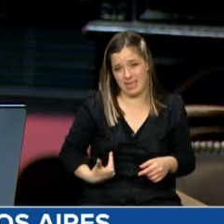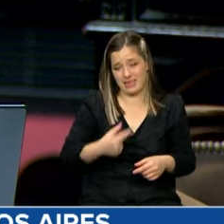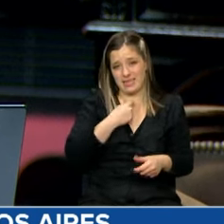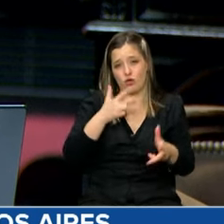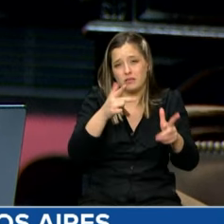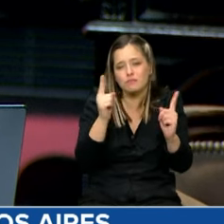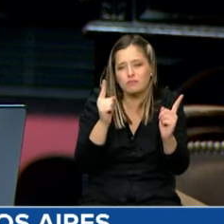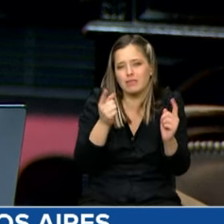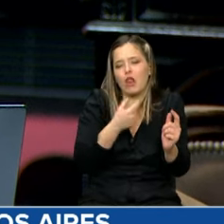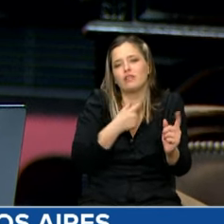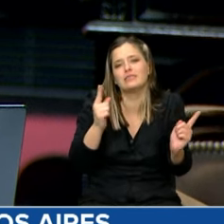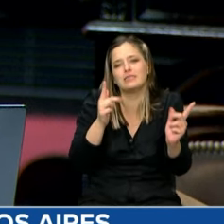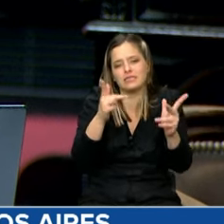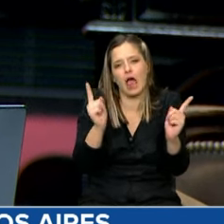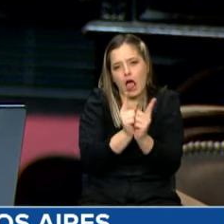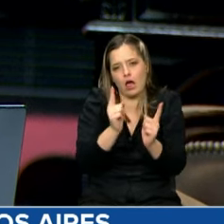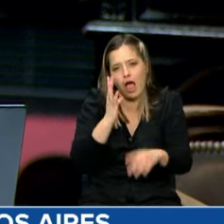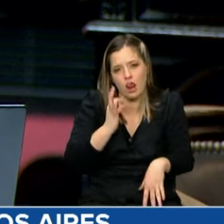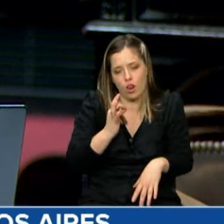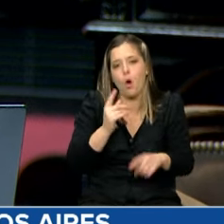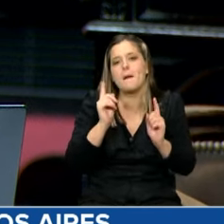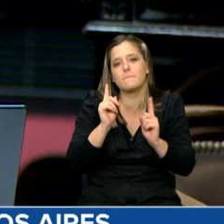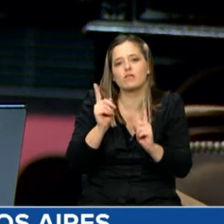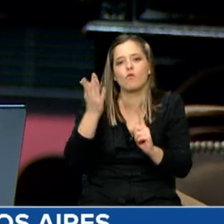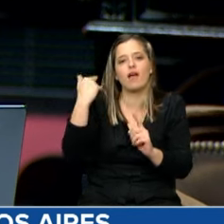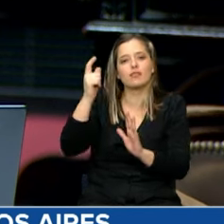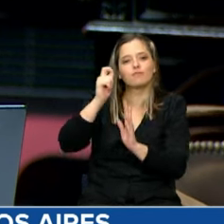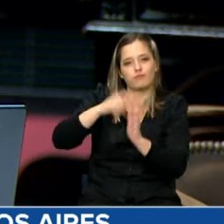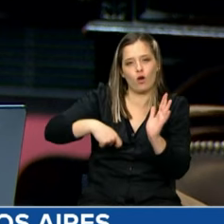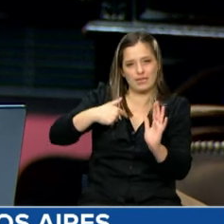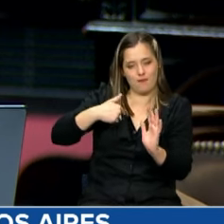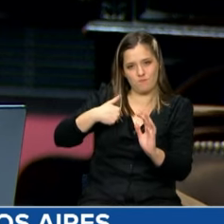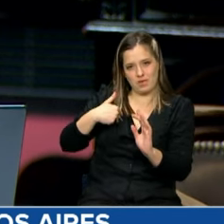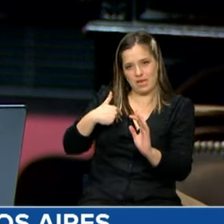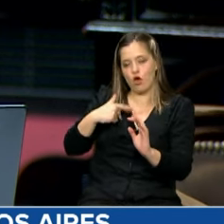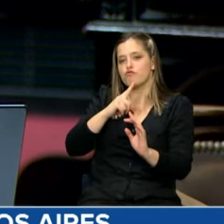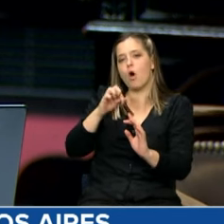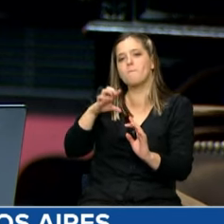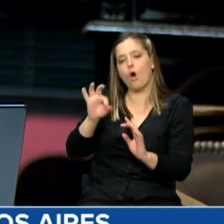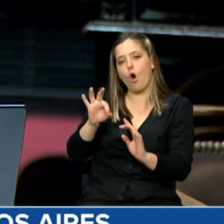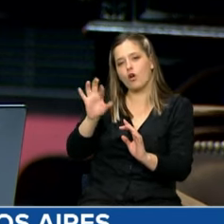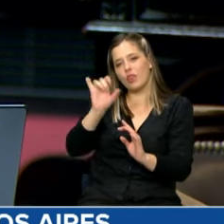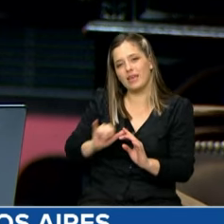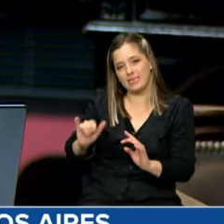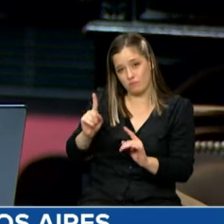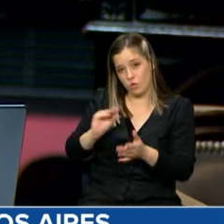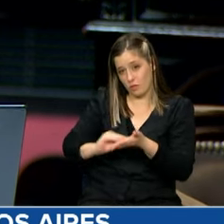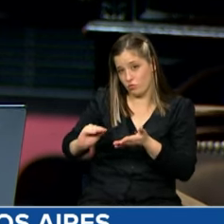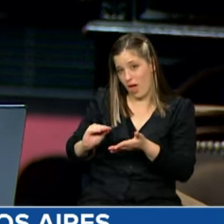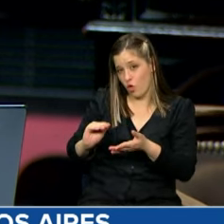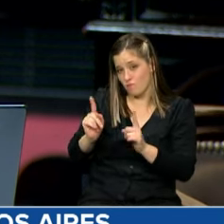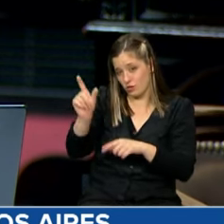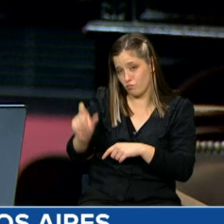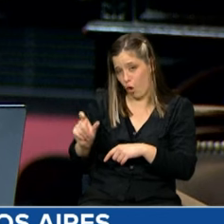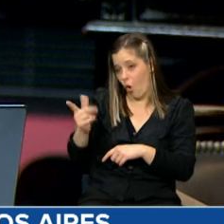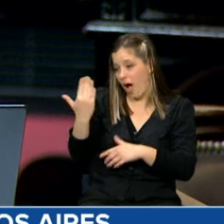tiempo por una corrección que me hizo muy atinada el diputado topo Rodríguez ayer en la comisión eh tiene razón